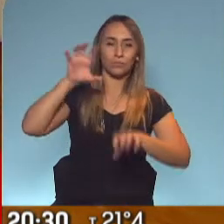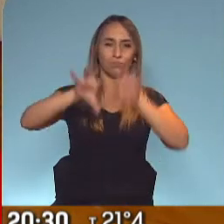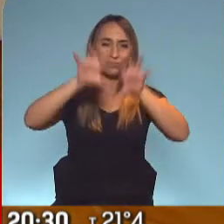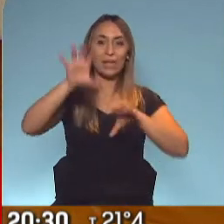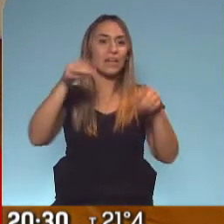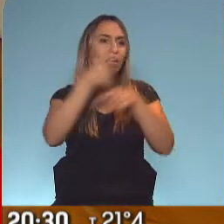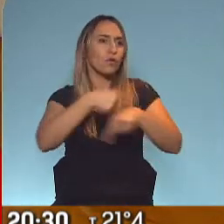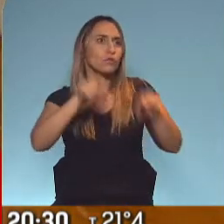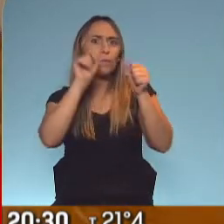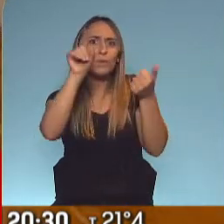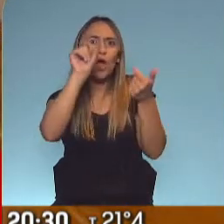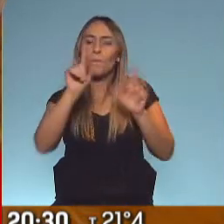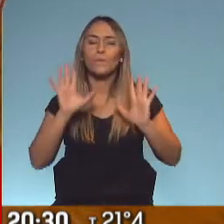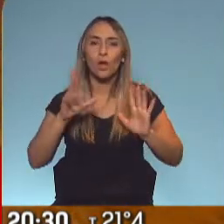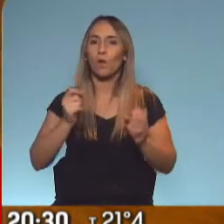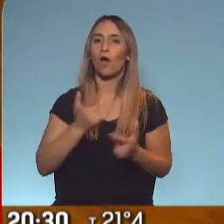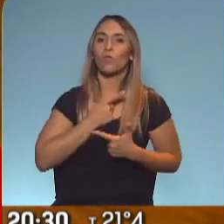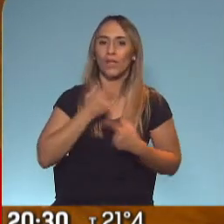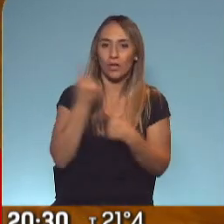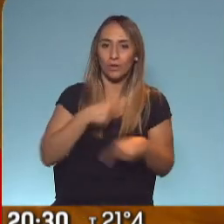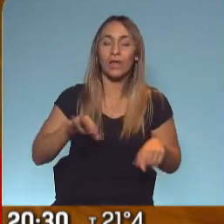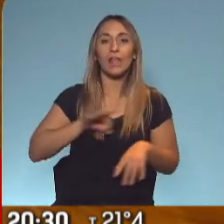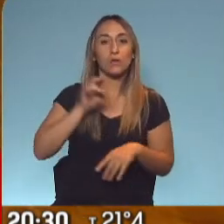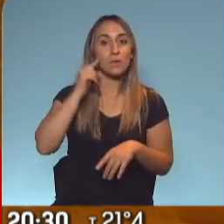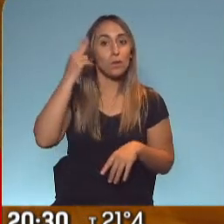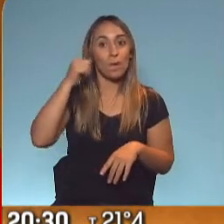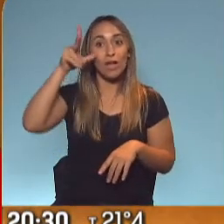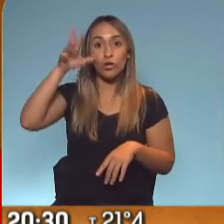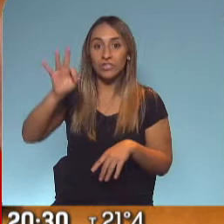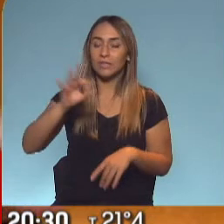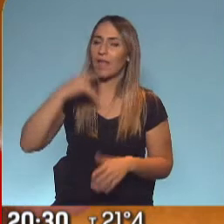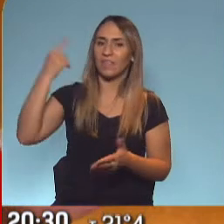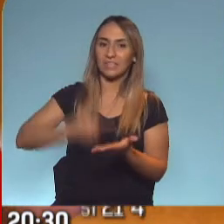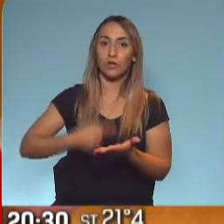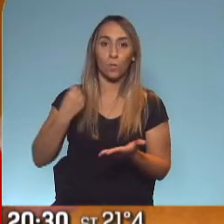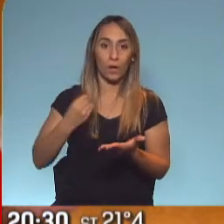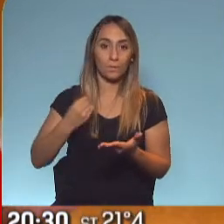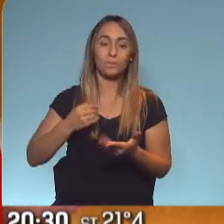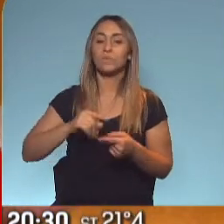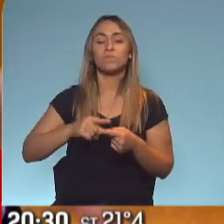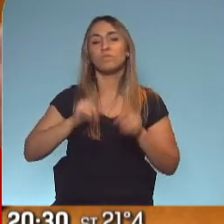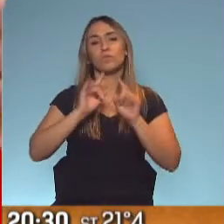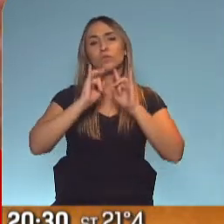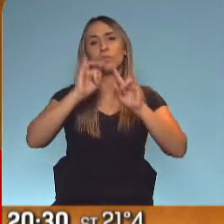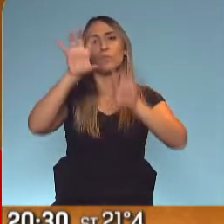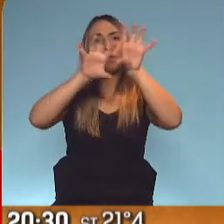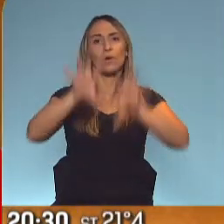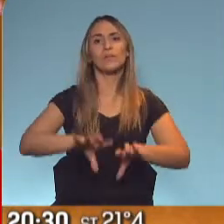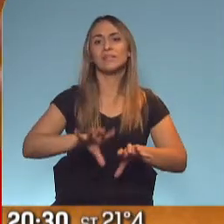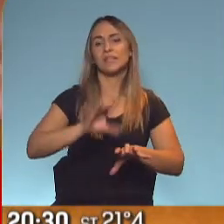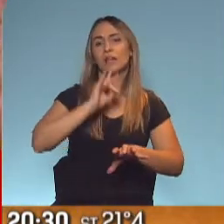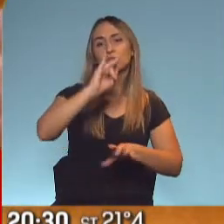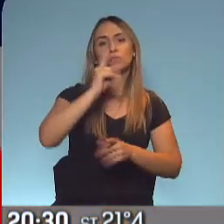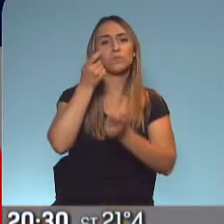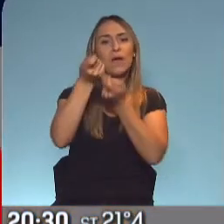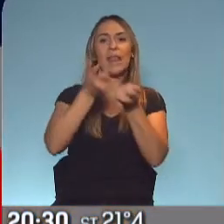provincias, en el año 1980 se tomó la decisión de que la política de agua y saneamiento esté en manos de la provincia y como la nación